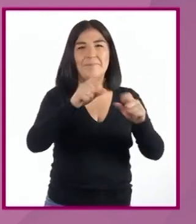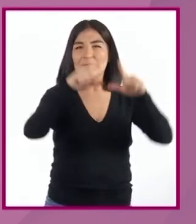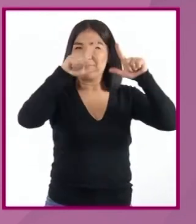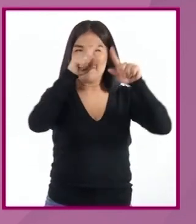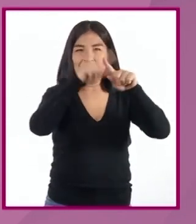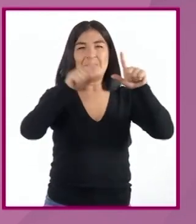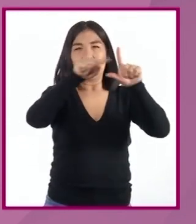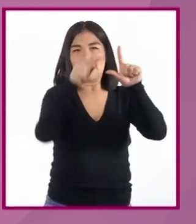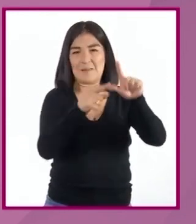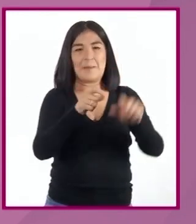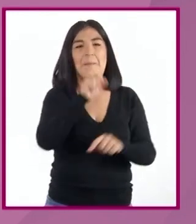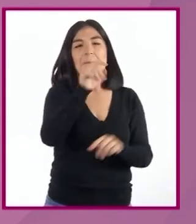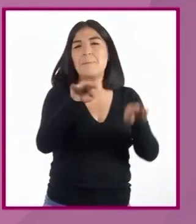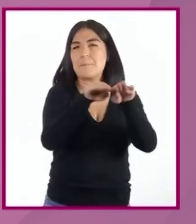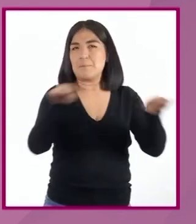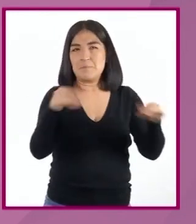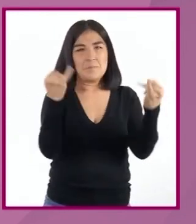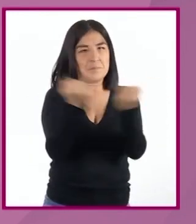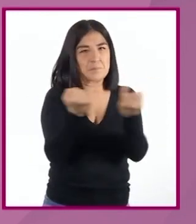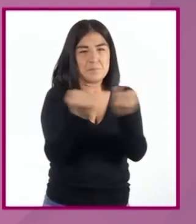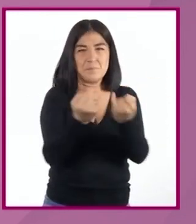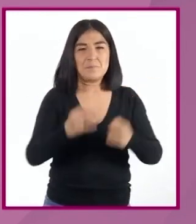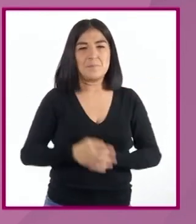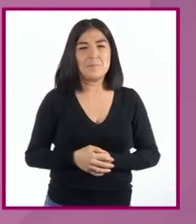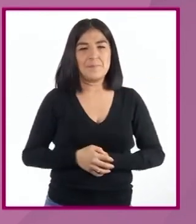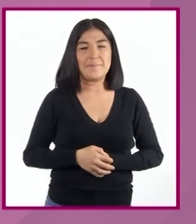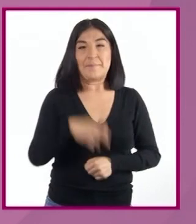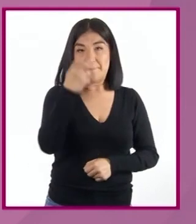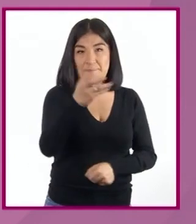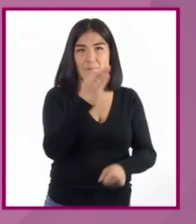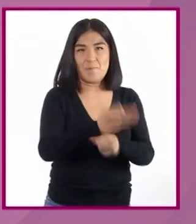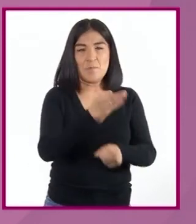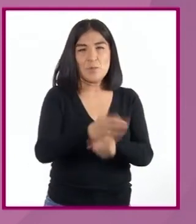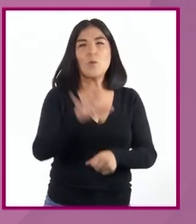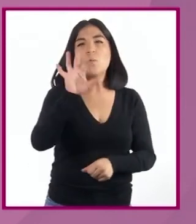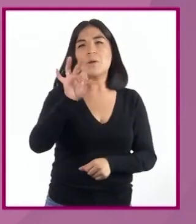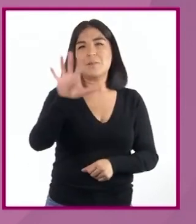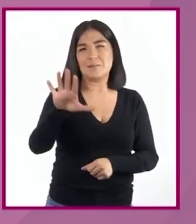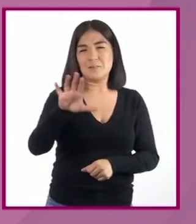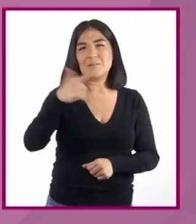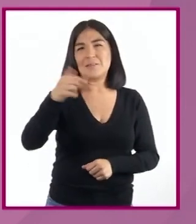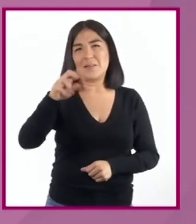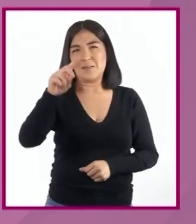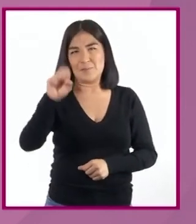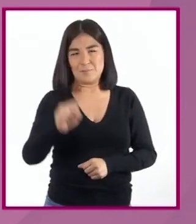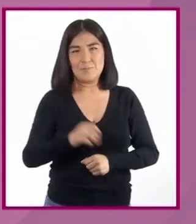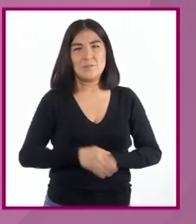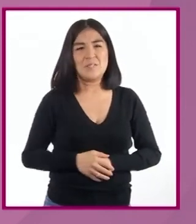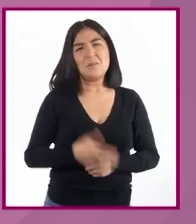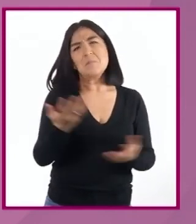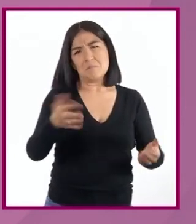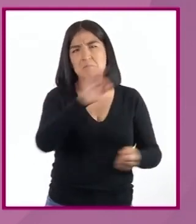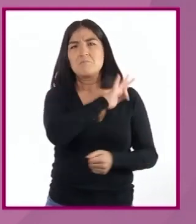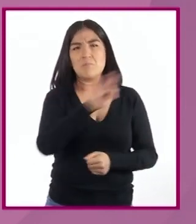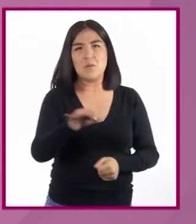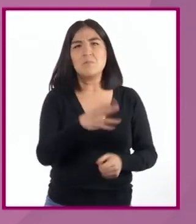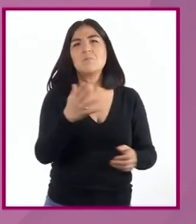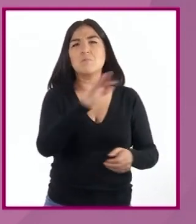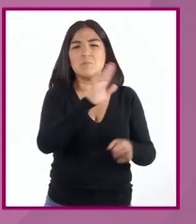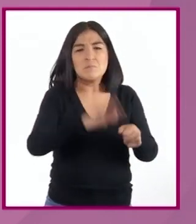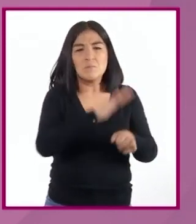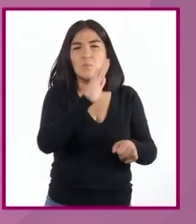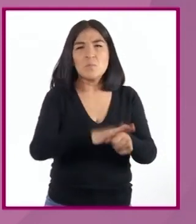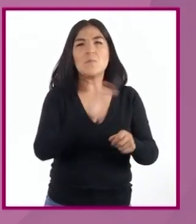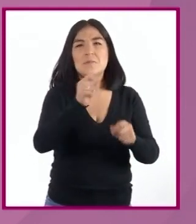lo tanto miden lo mismo, en este caso 45 grados. Así que podemos comprobar que